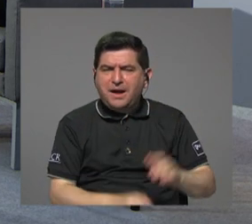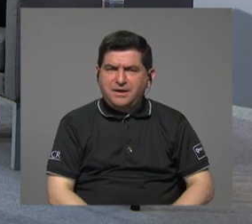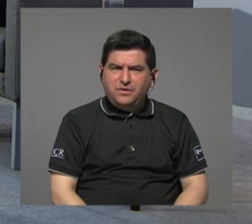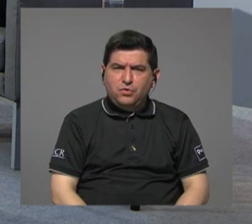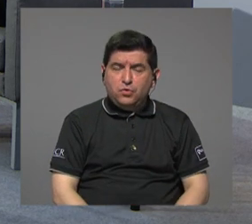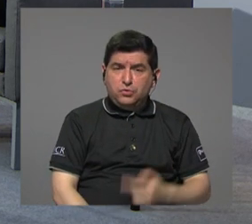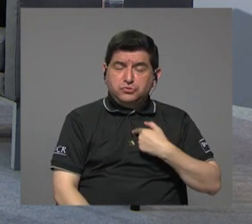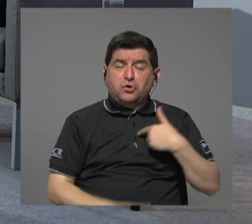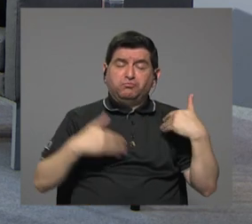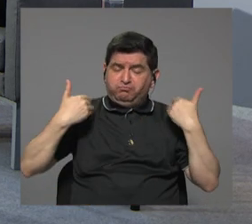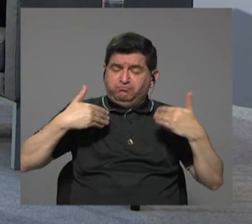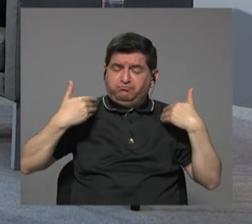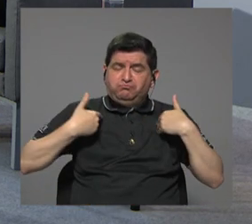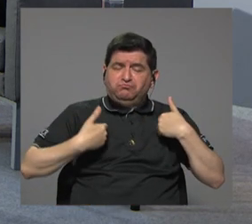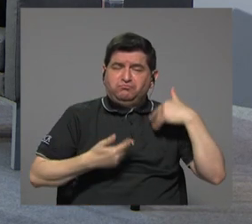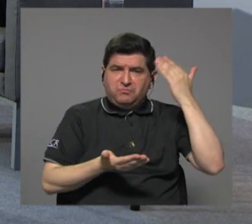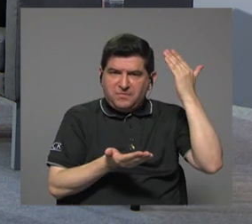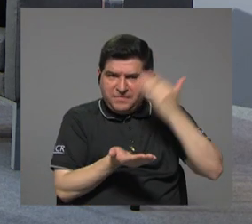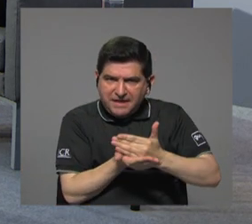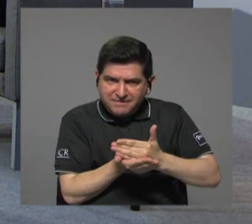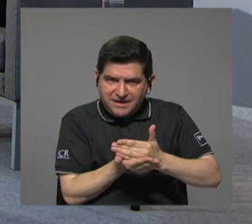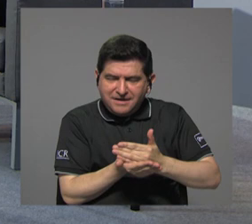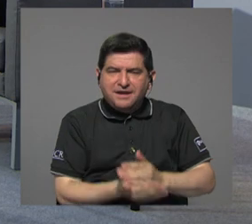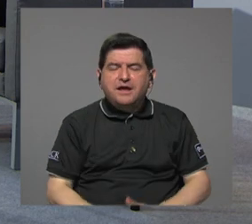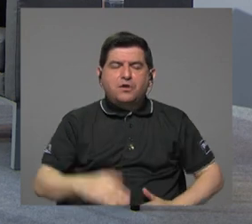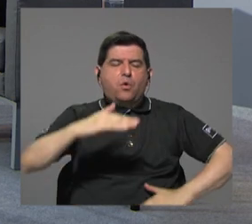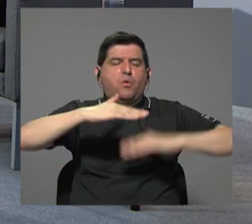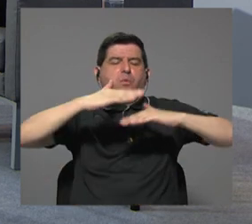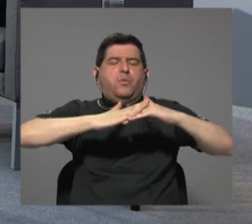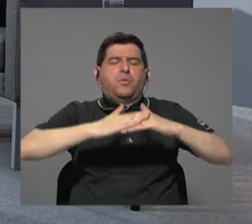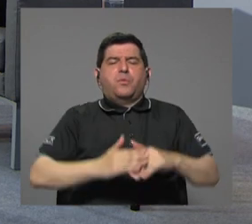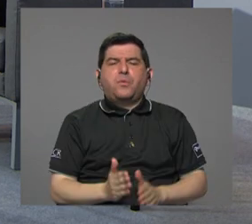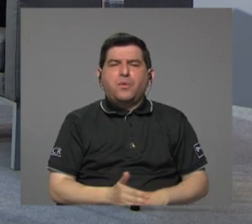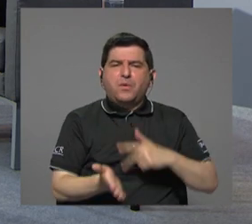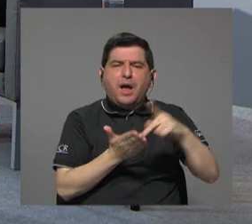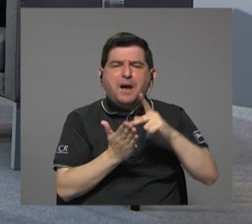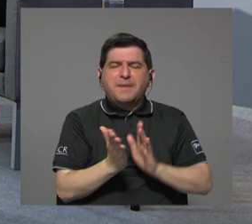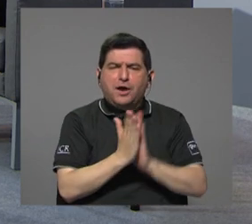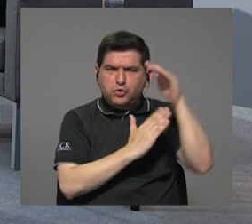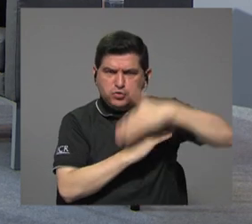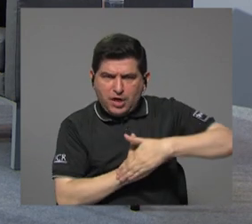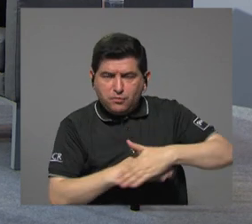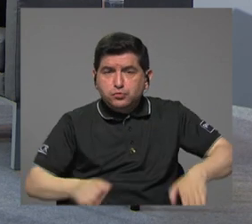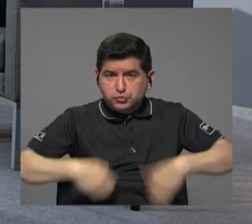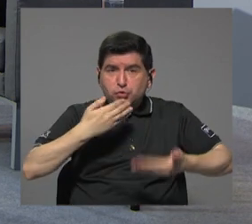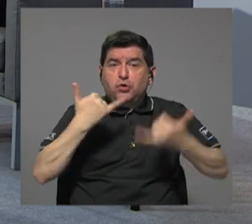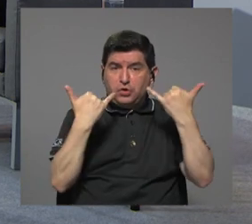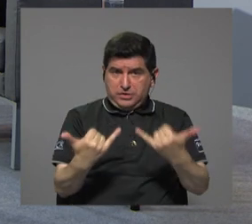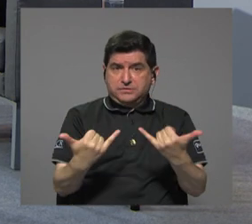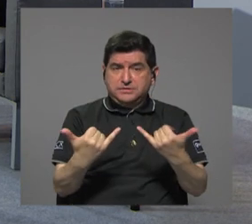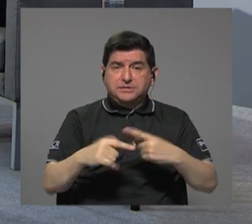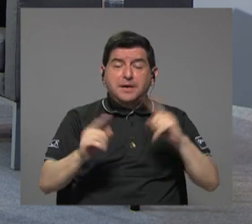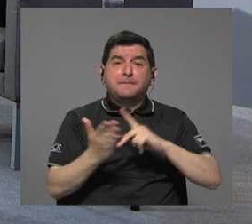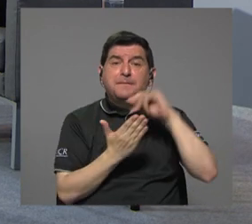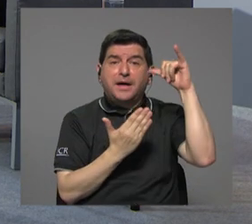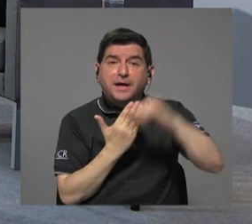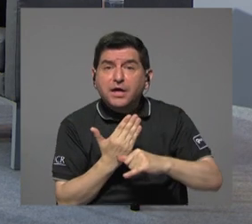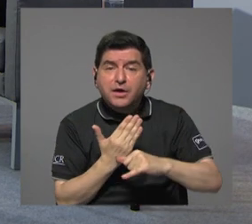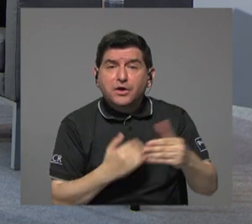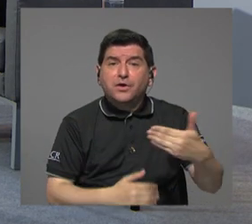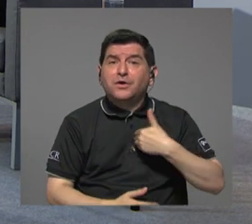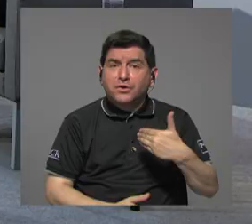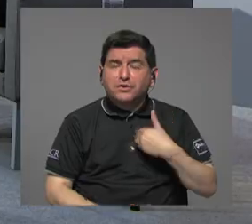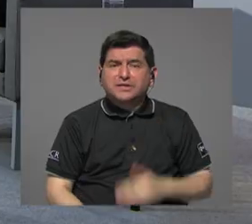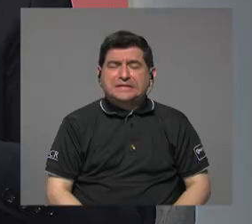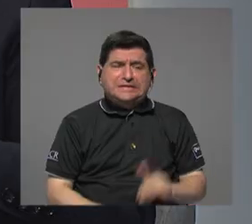celebro que le pongamos tope a los salarios abusivos que han existido pero también este proyecto tenía